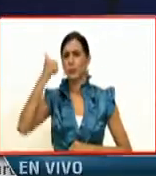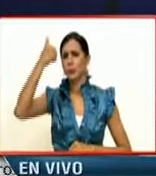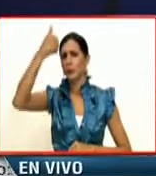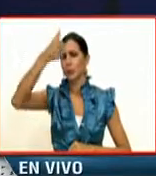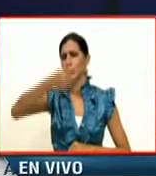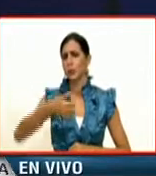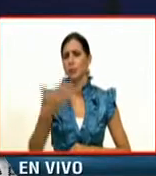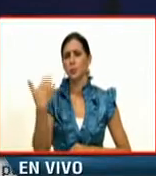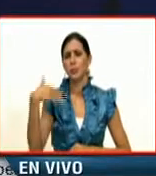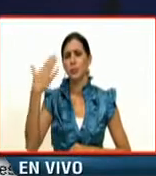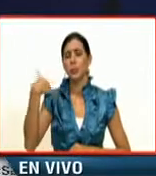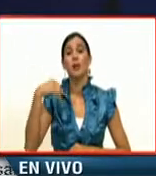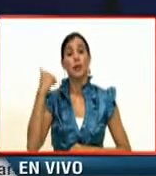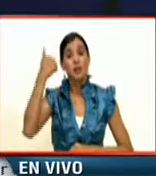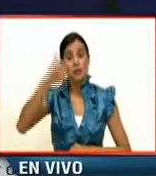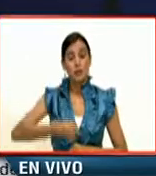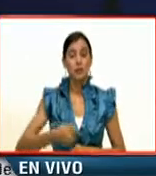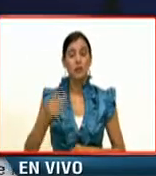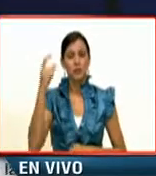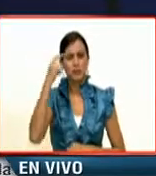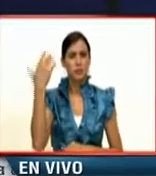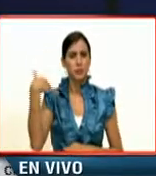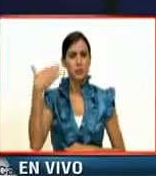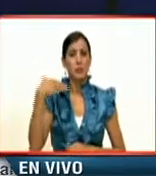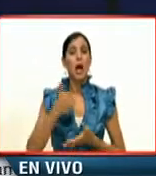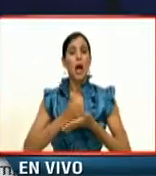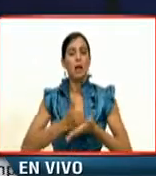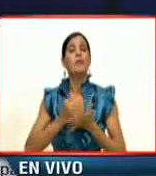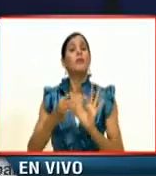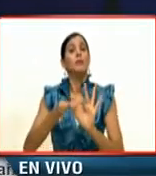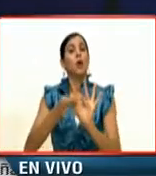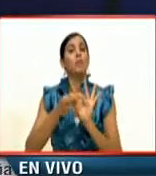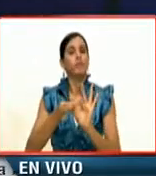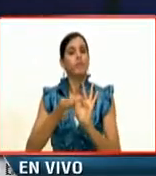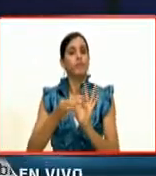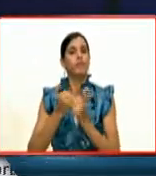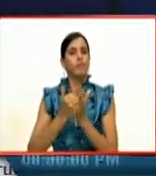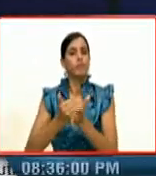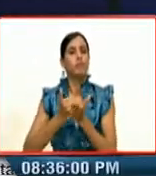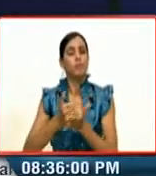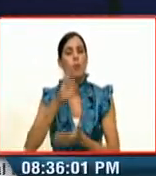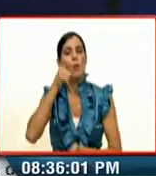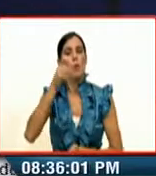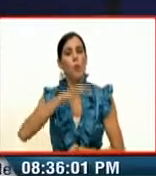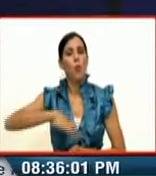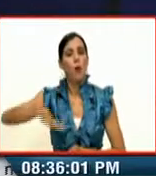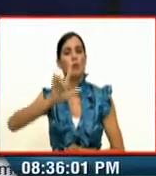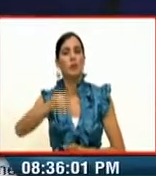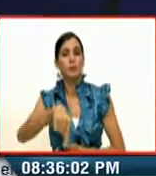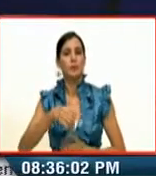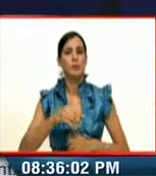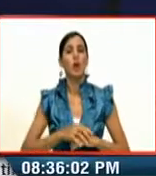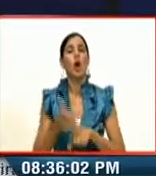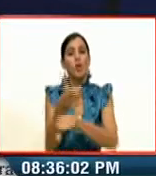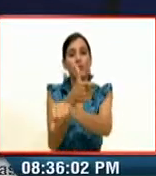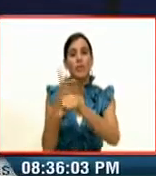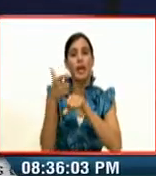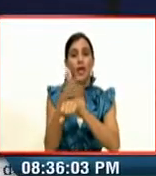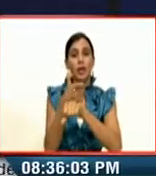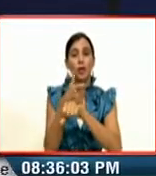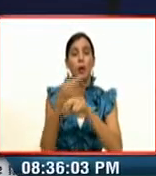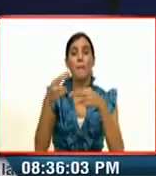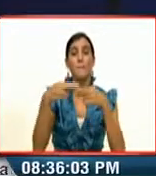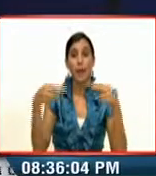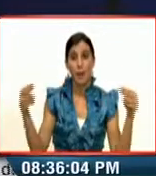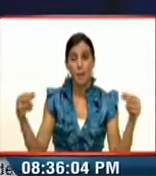historial de estrecha colaboración con el pueblo y el gobierno de